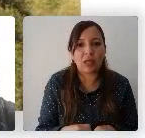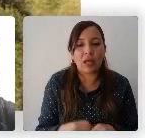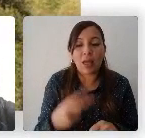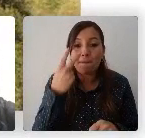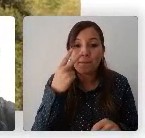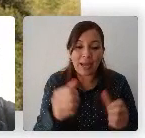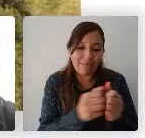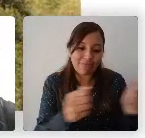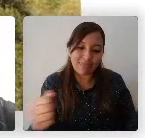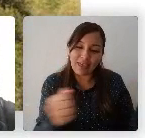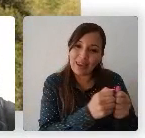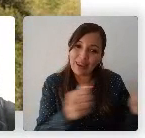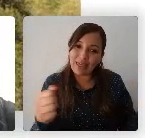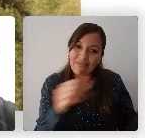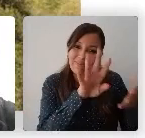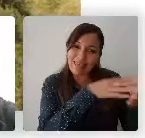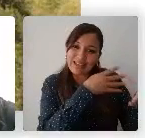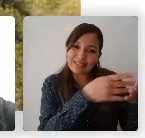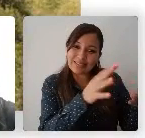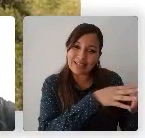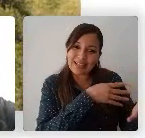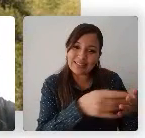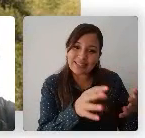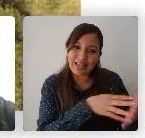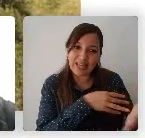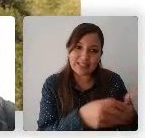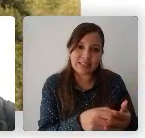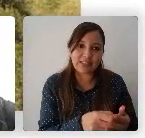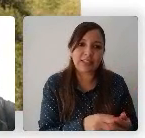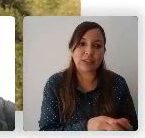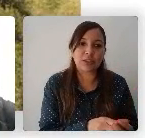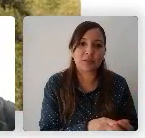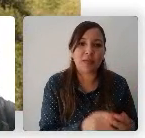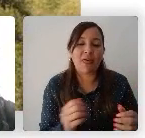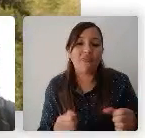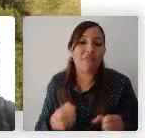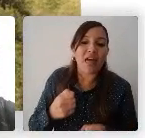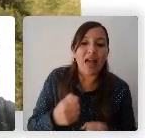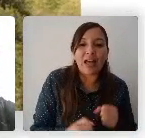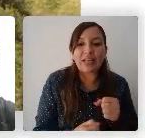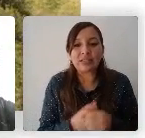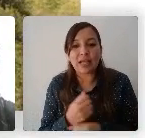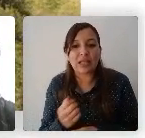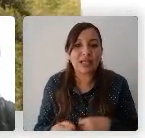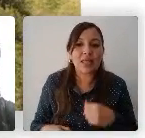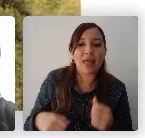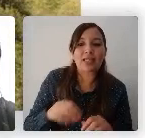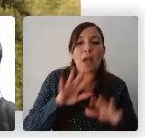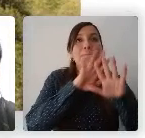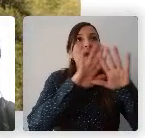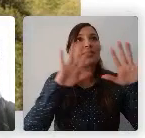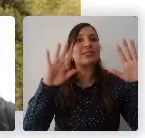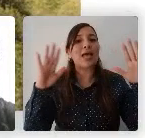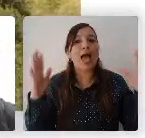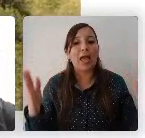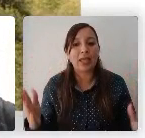como actividades en bicicleta para poder apreciar los diferentes paisajes que tenemos y sobre todo los